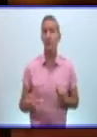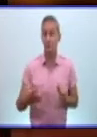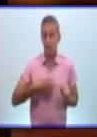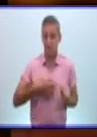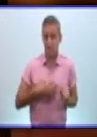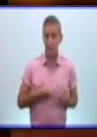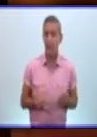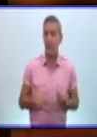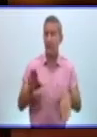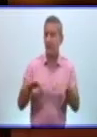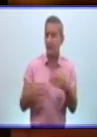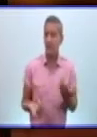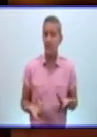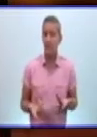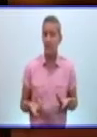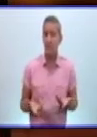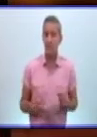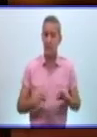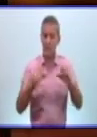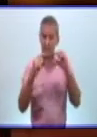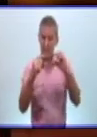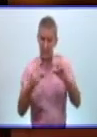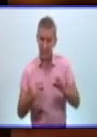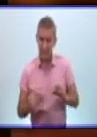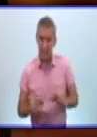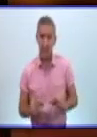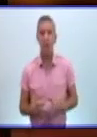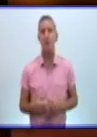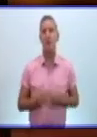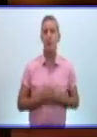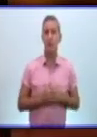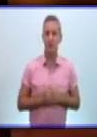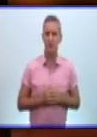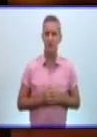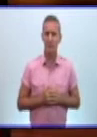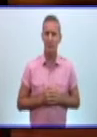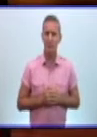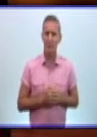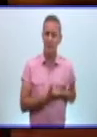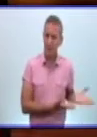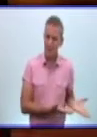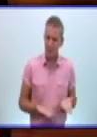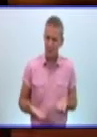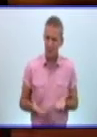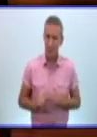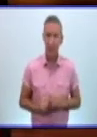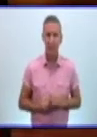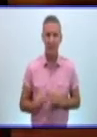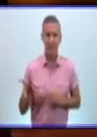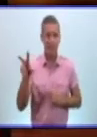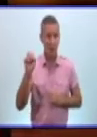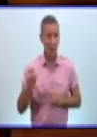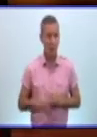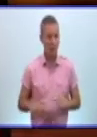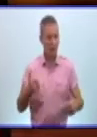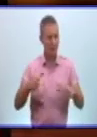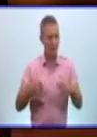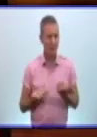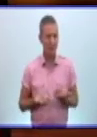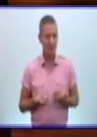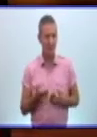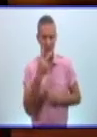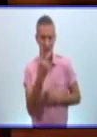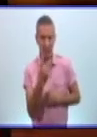además dependen de las proporciones en que éstas se encuentran. Los invito entonces a pasar nuevamente al laboratorio para